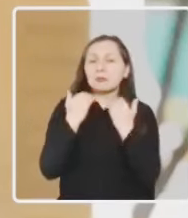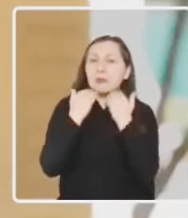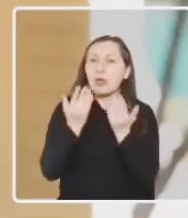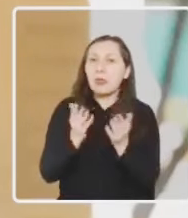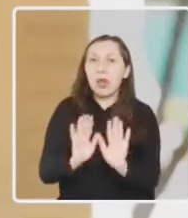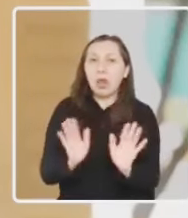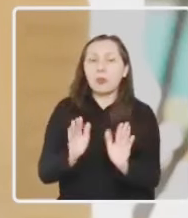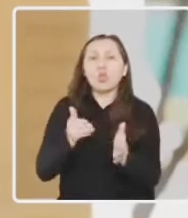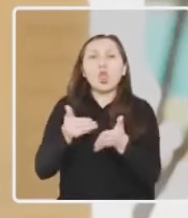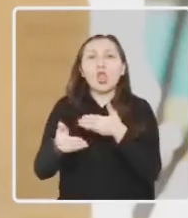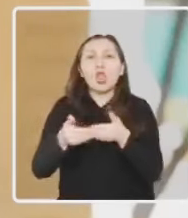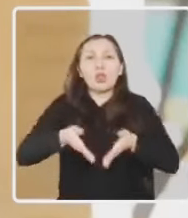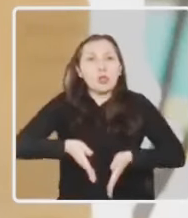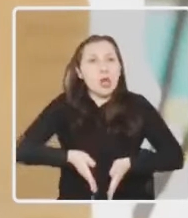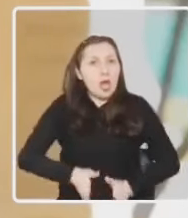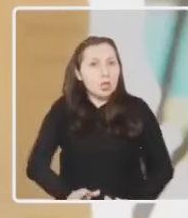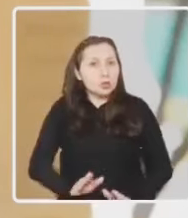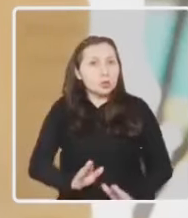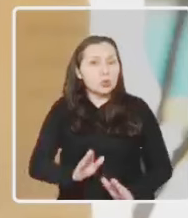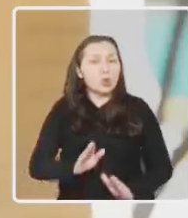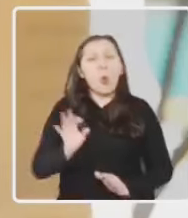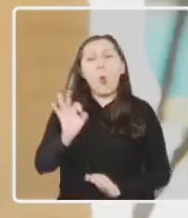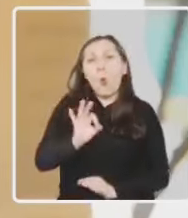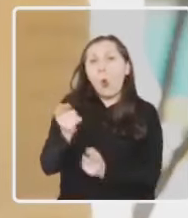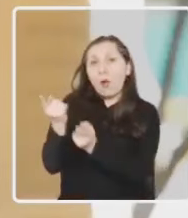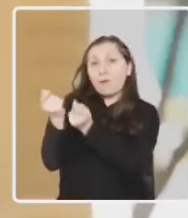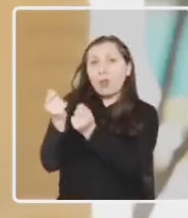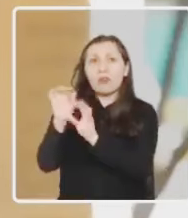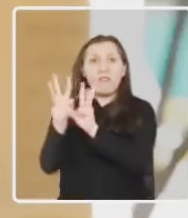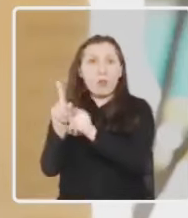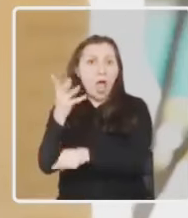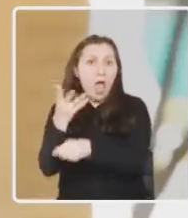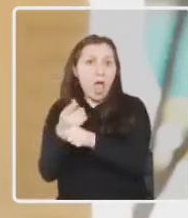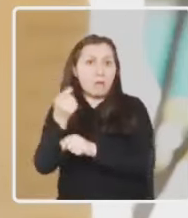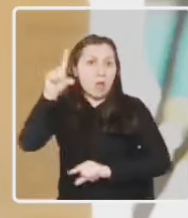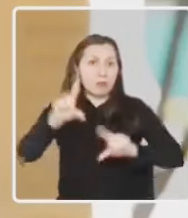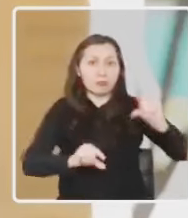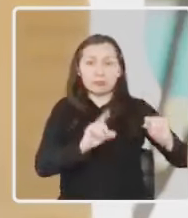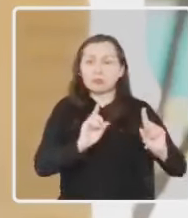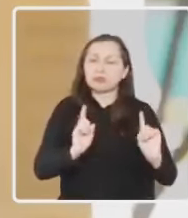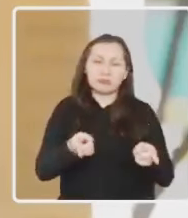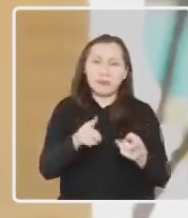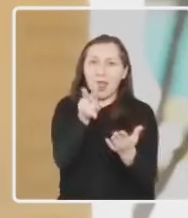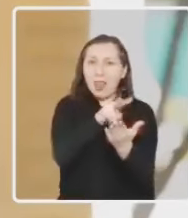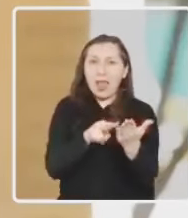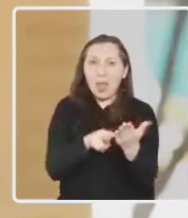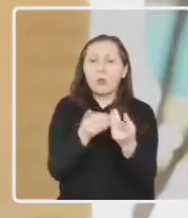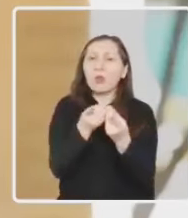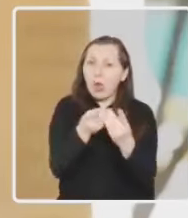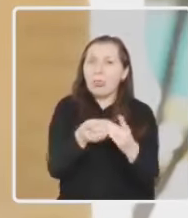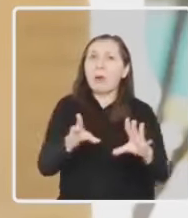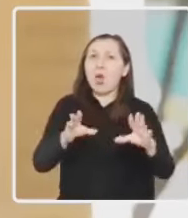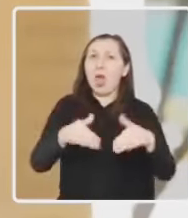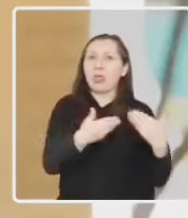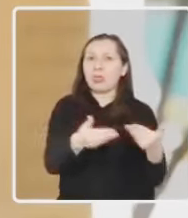independiente del lugar de origen o de cuánta plata tenga la familia. La lectura es democratizadora.